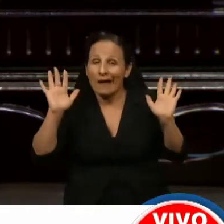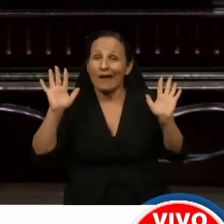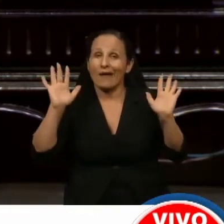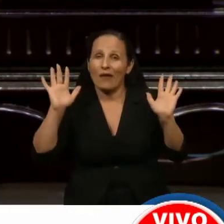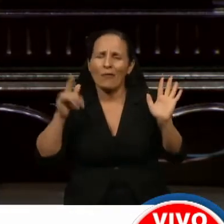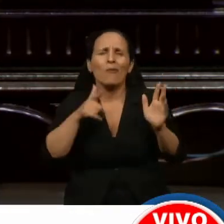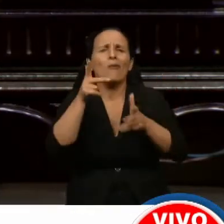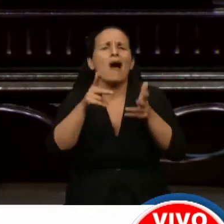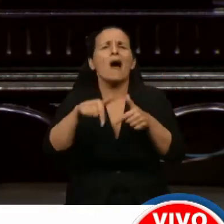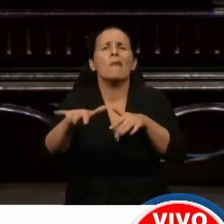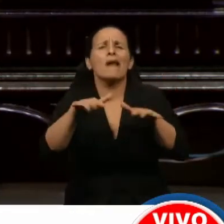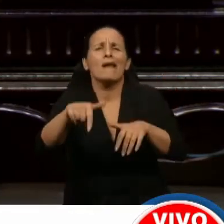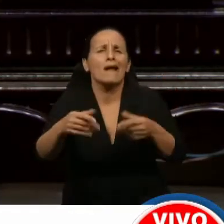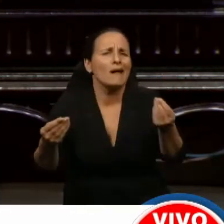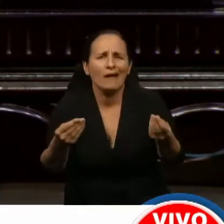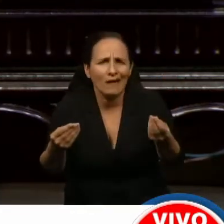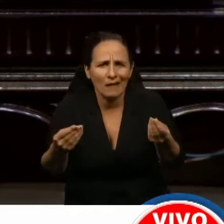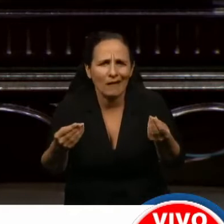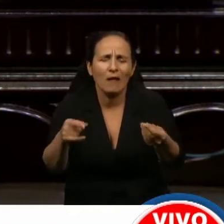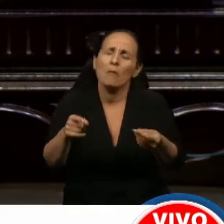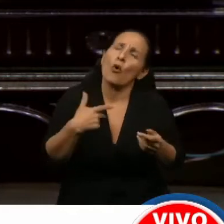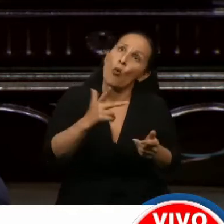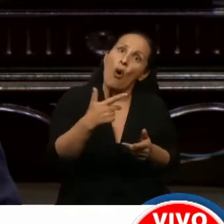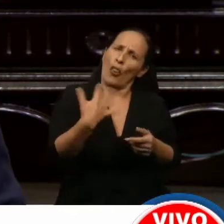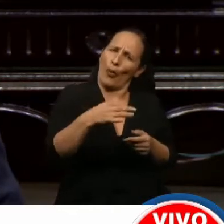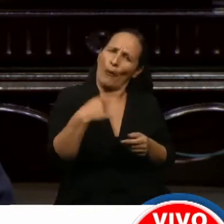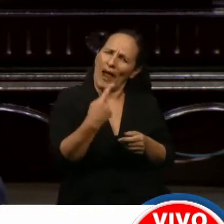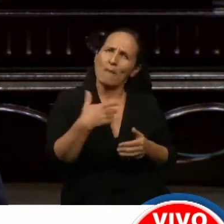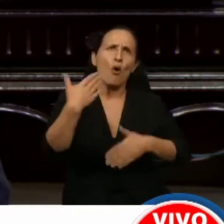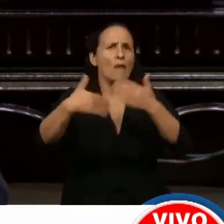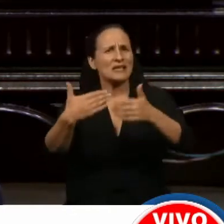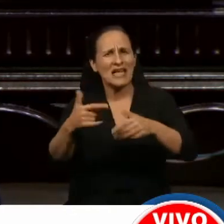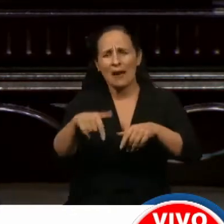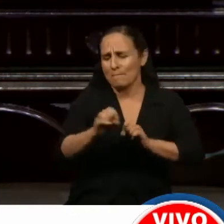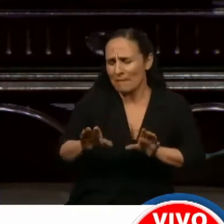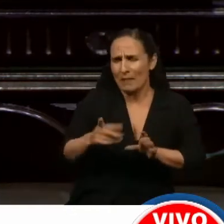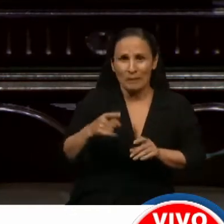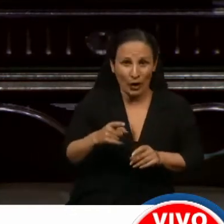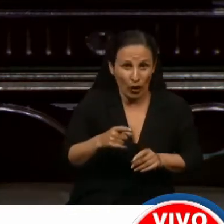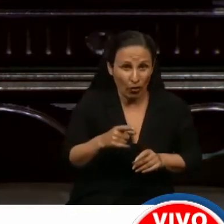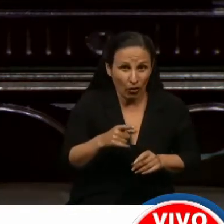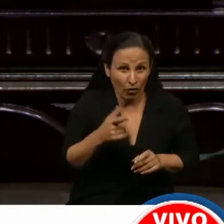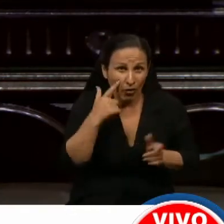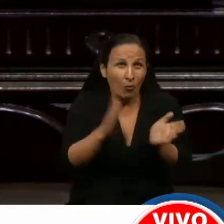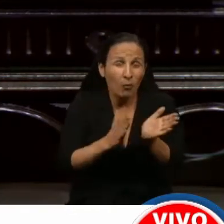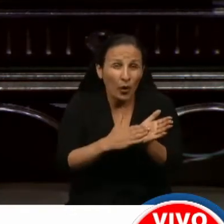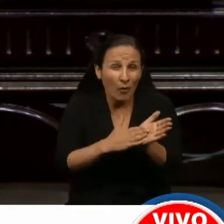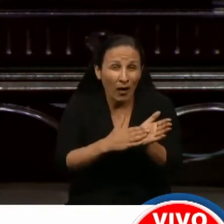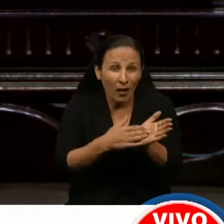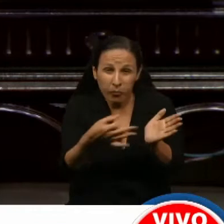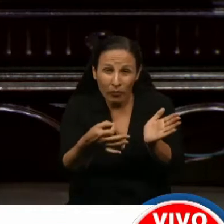que está sucediendo, porque todos ponemos, no, necesitamos salir adelante, estamos mal, pero después en los hechos no se comprueba.